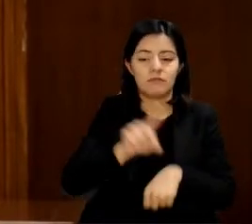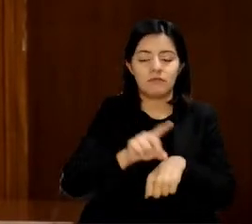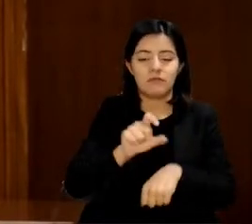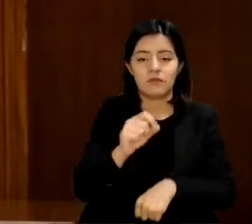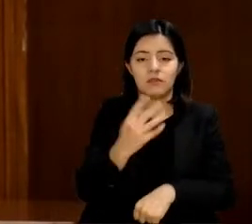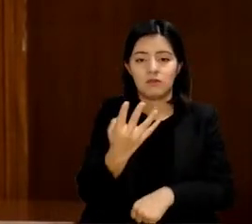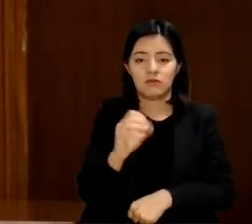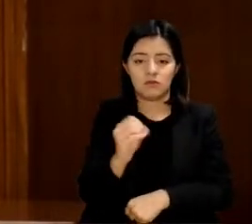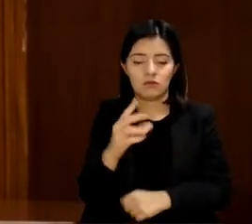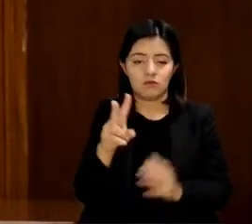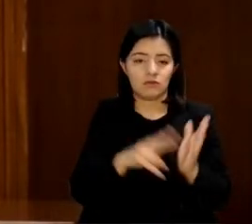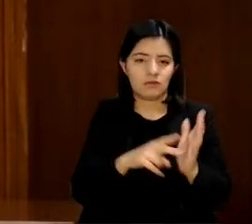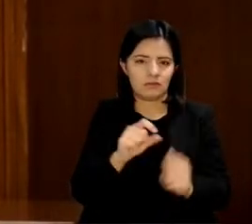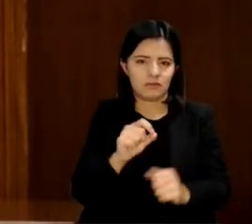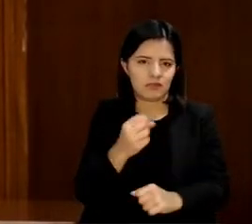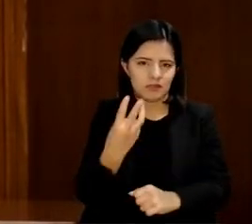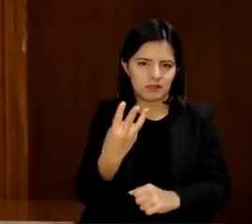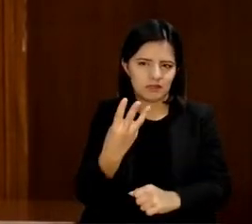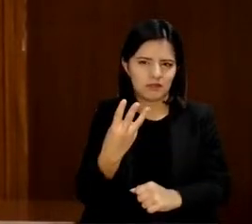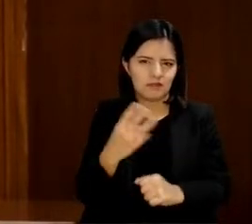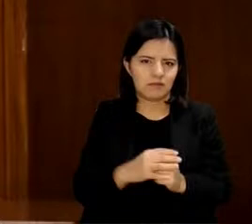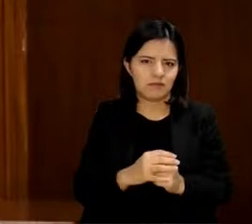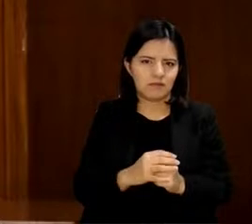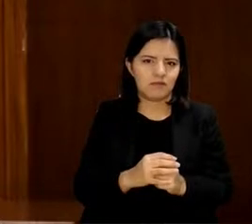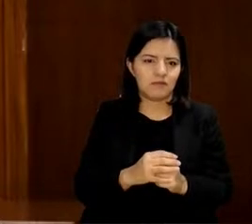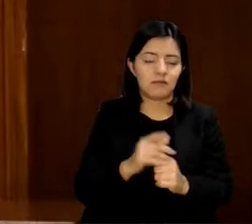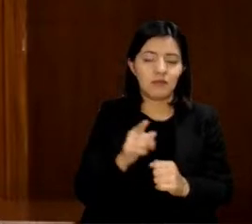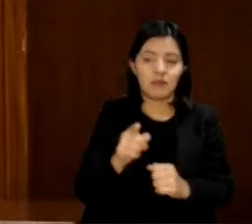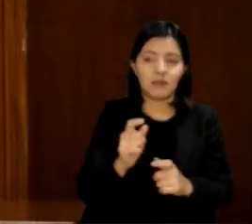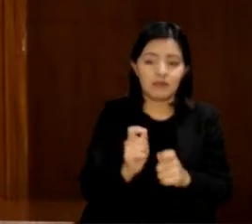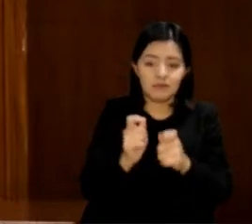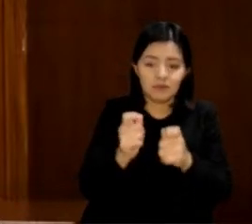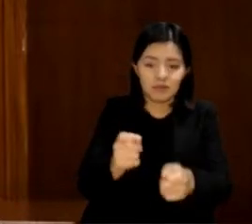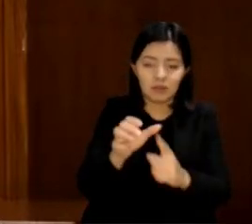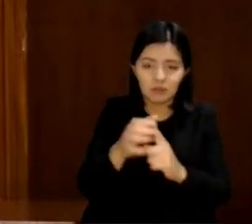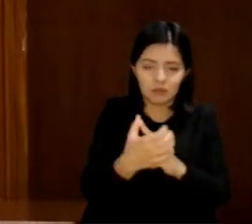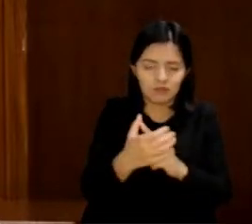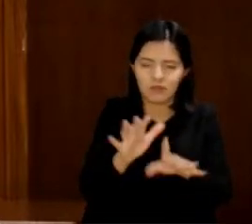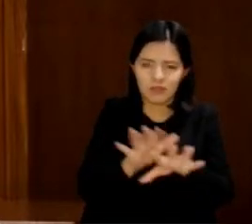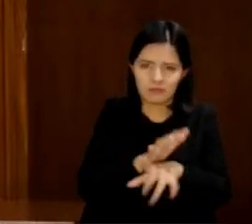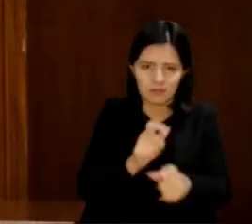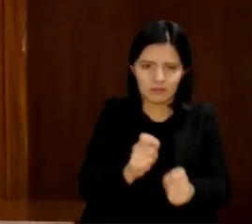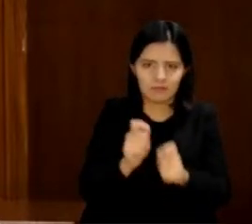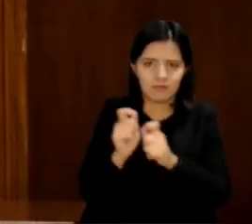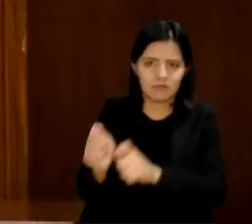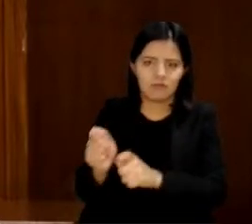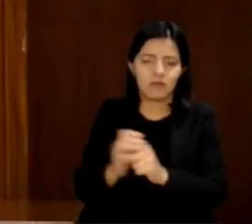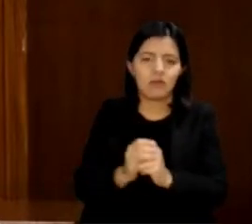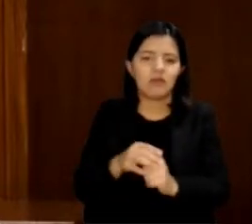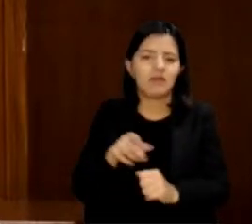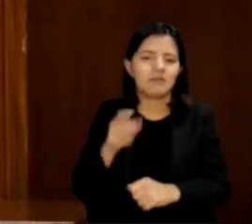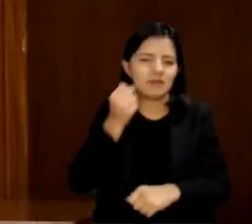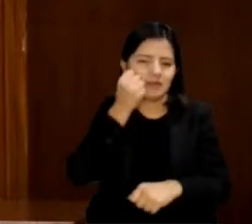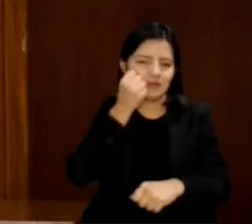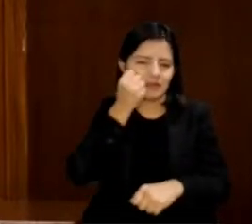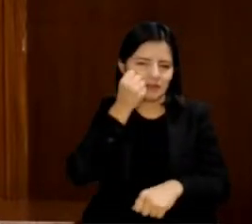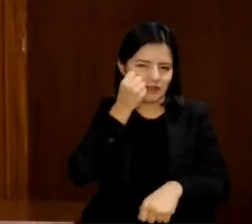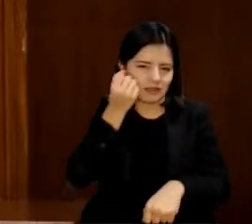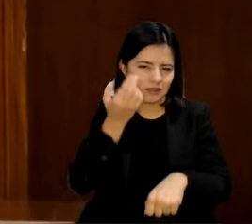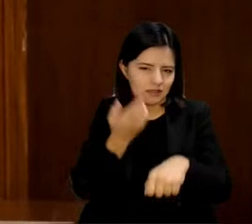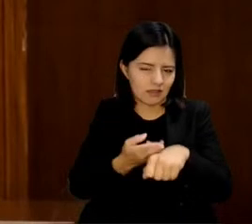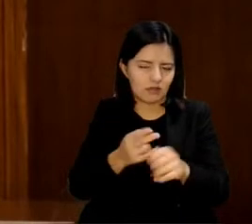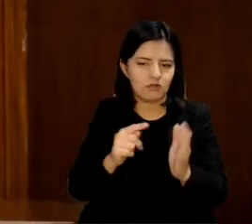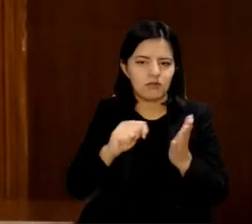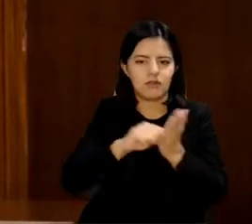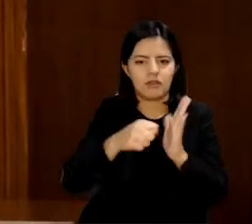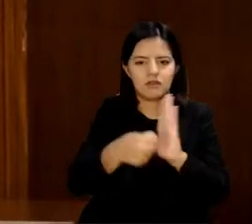2023 se modificó el turno de comisiones. 4. Por conducto de los secretarios técnicos de las comisiones, en cumplimiento